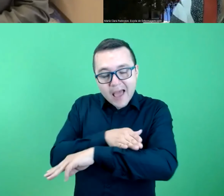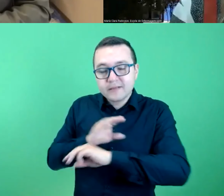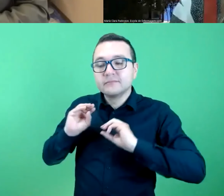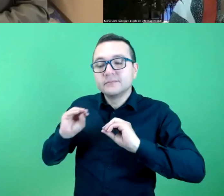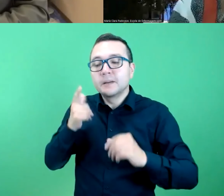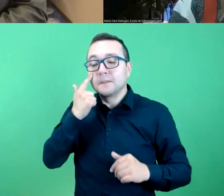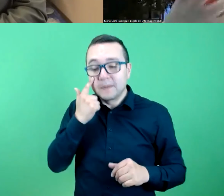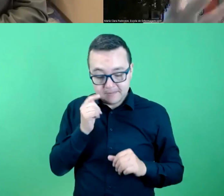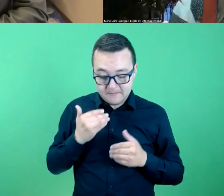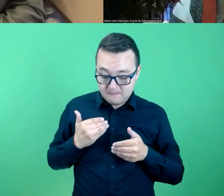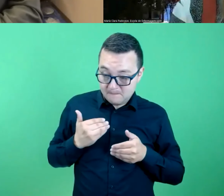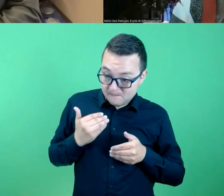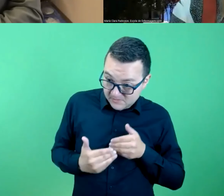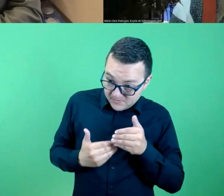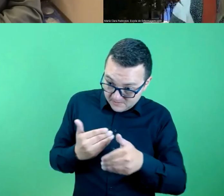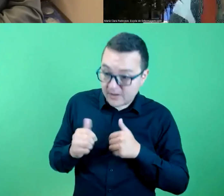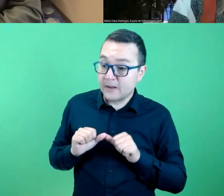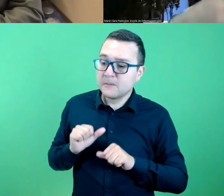del protocolo patrón.